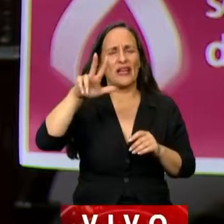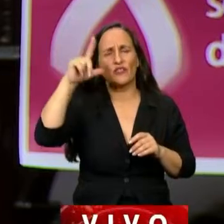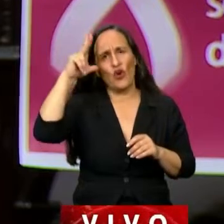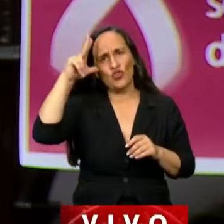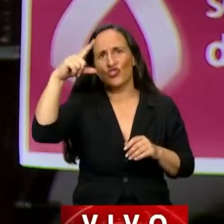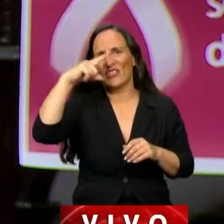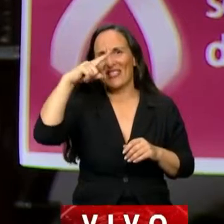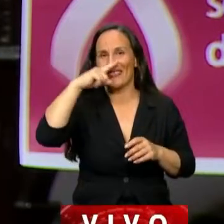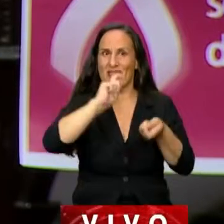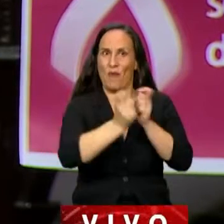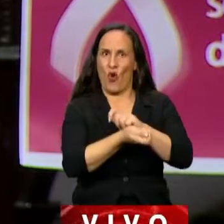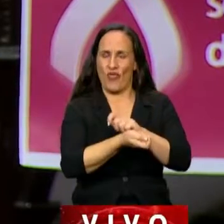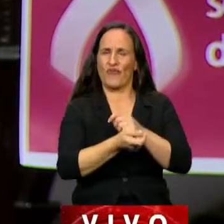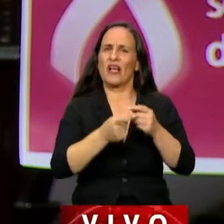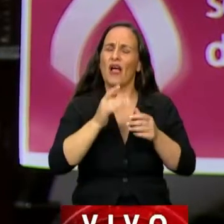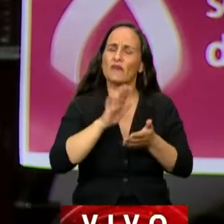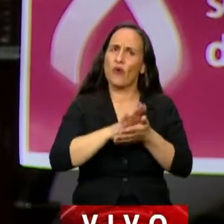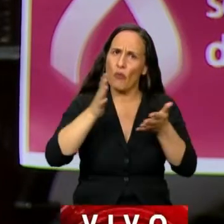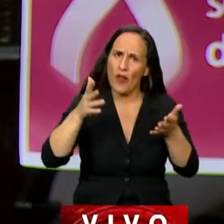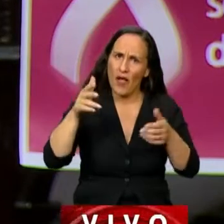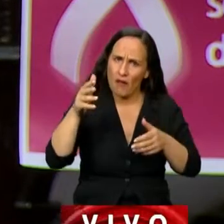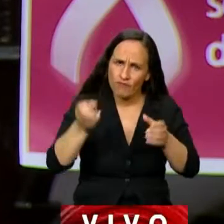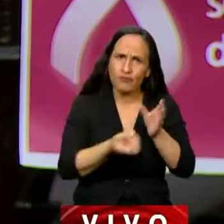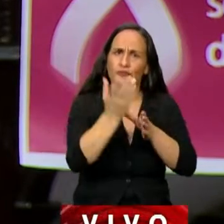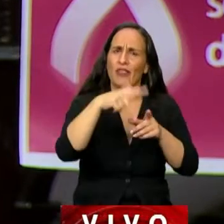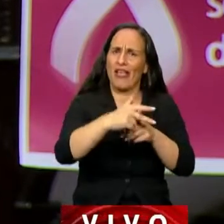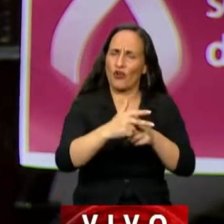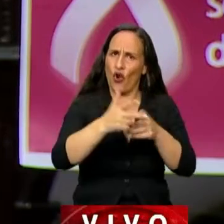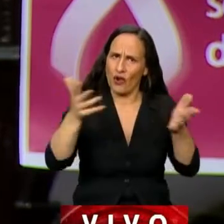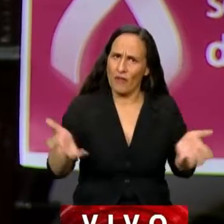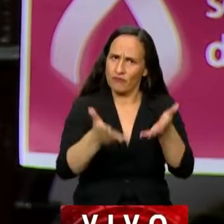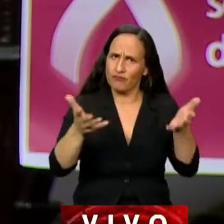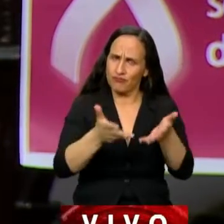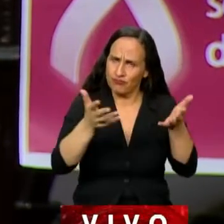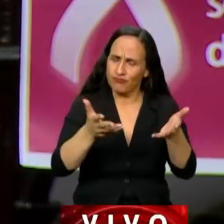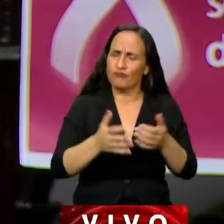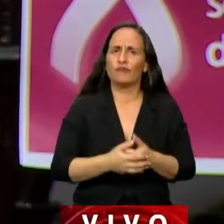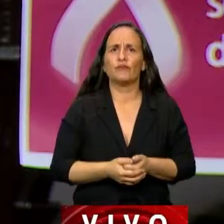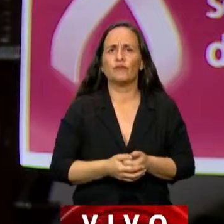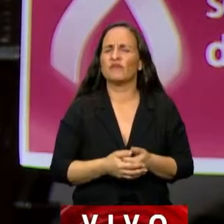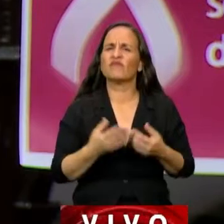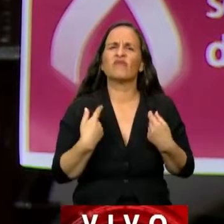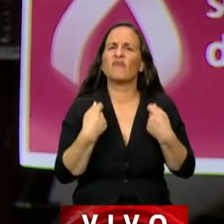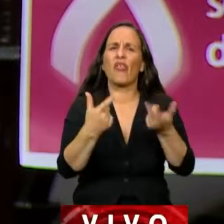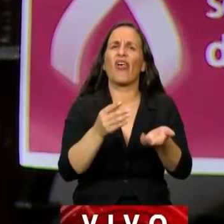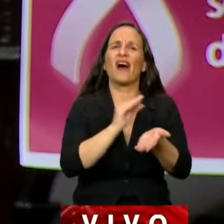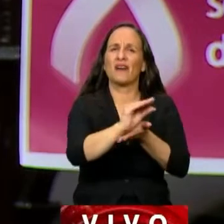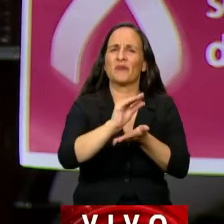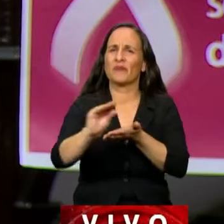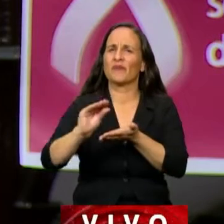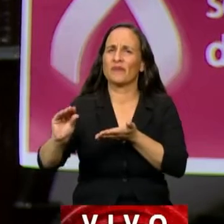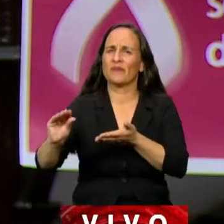23.877 de promoción y fomento de la innovación tecnológica, que otorga incentivos